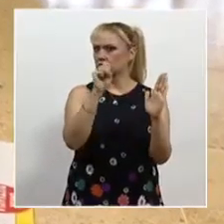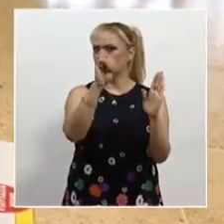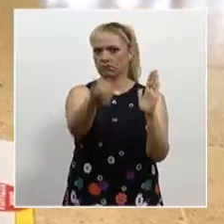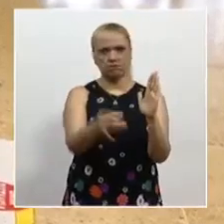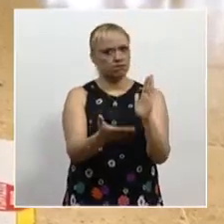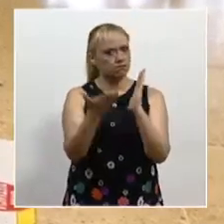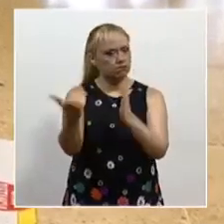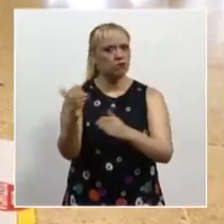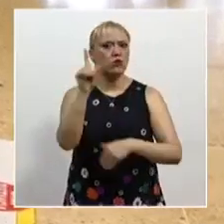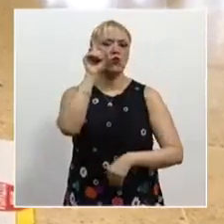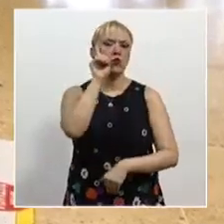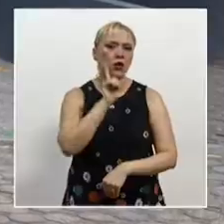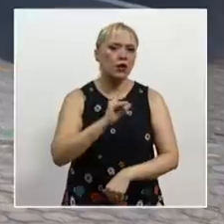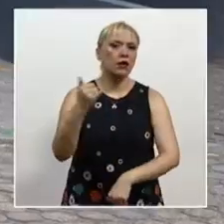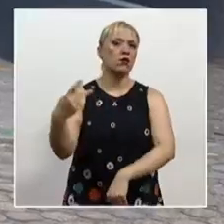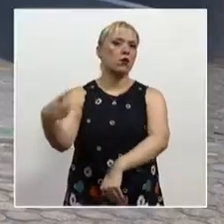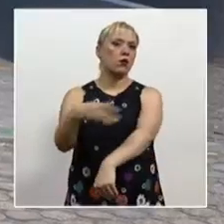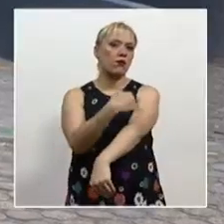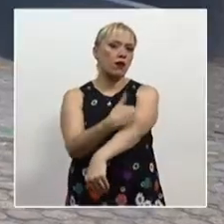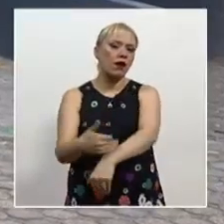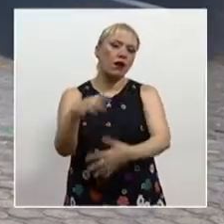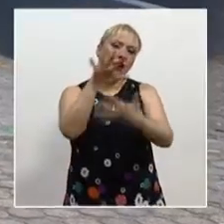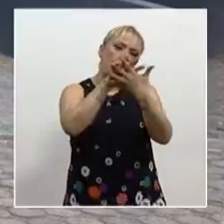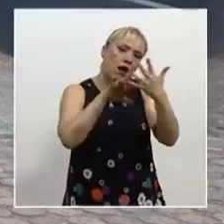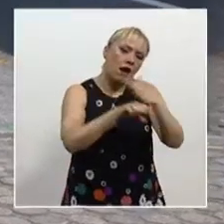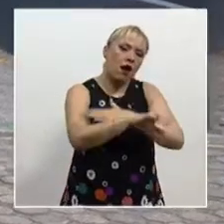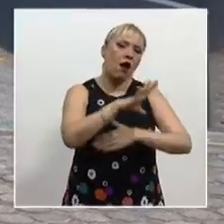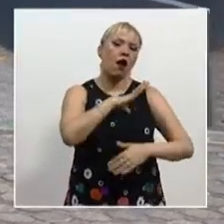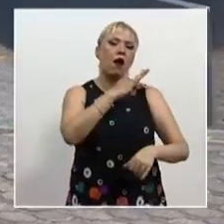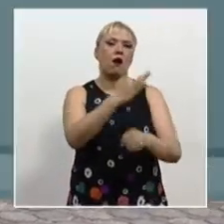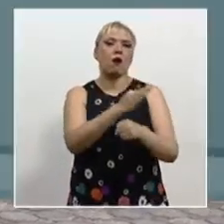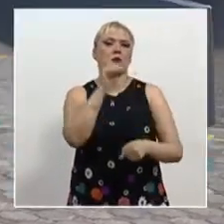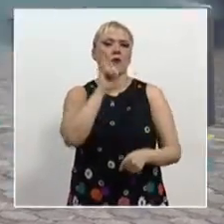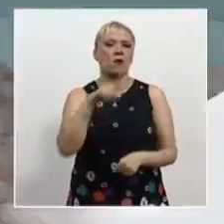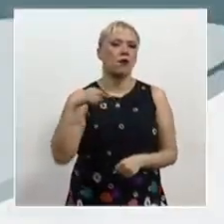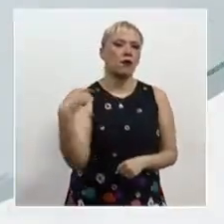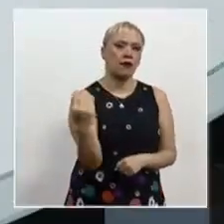mujeres familiares de las personas privadas de la libertad.